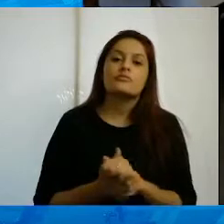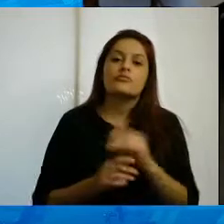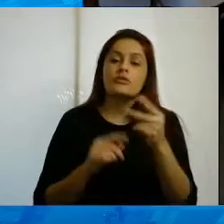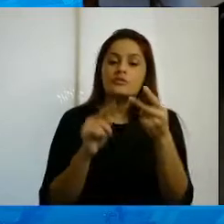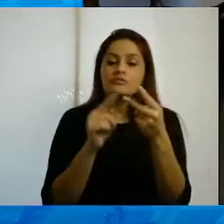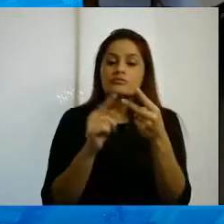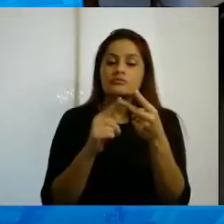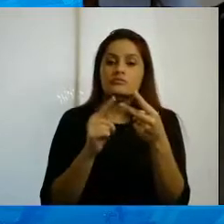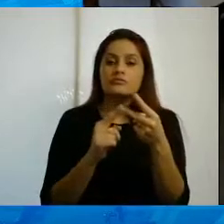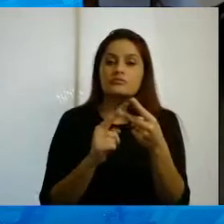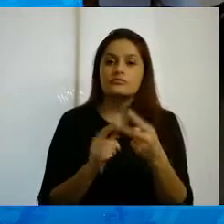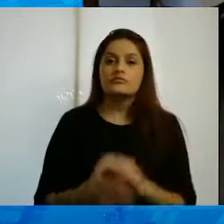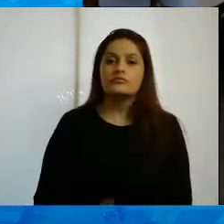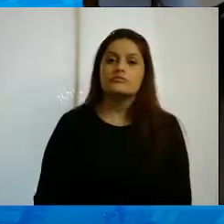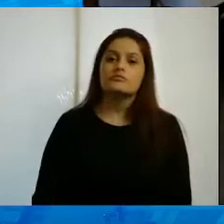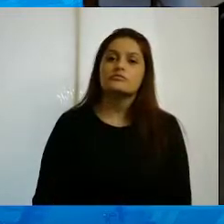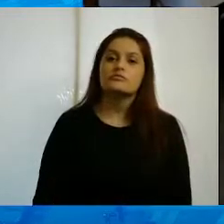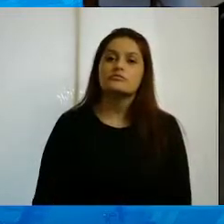término,